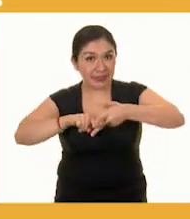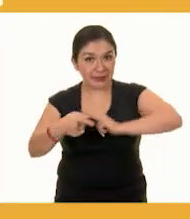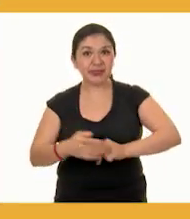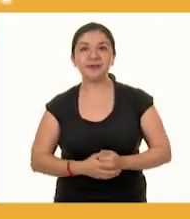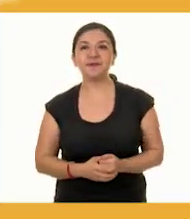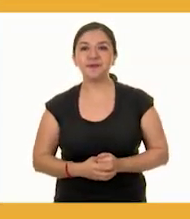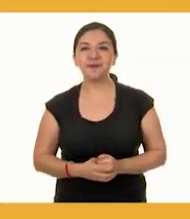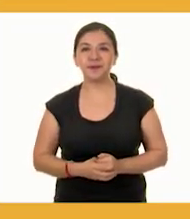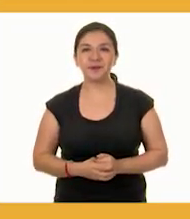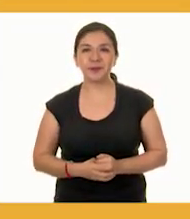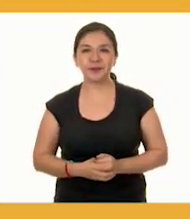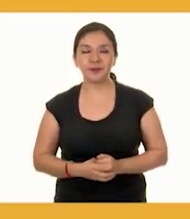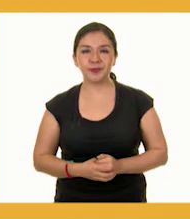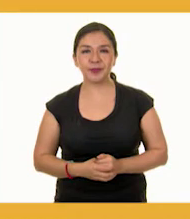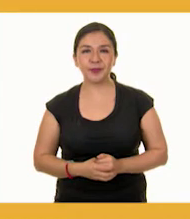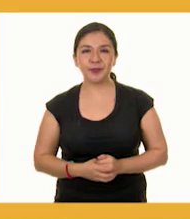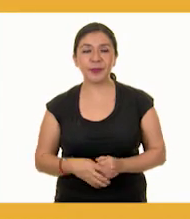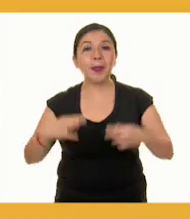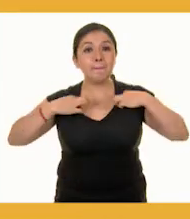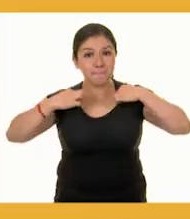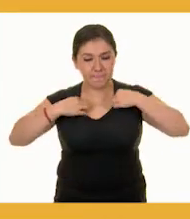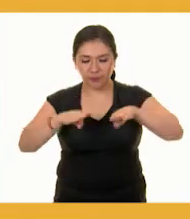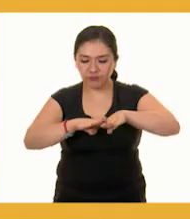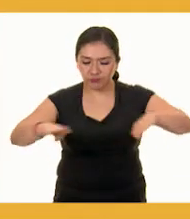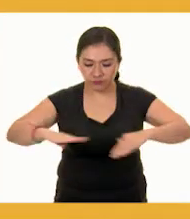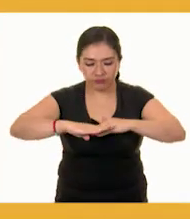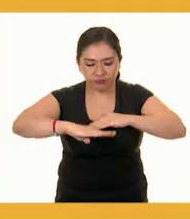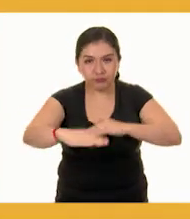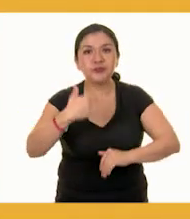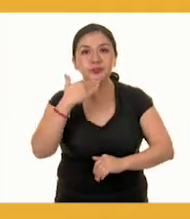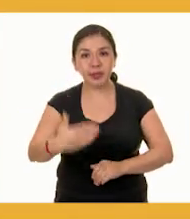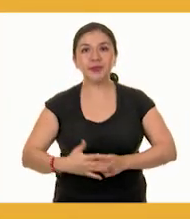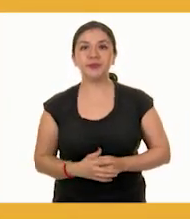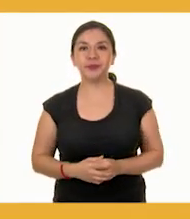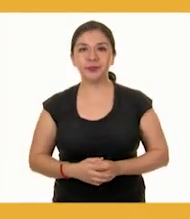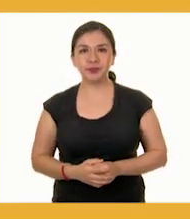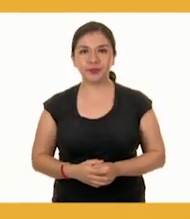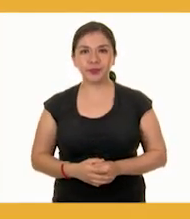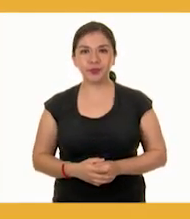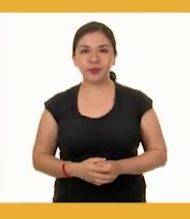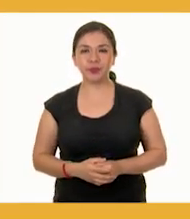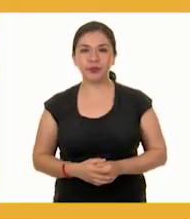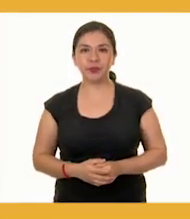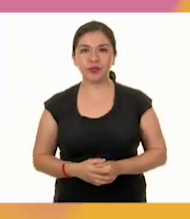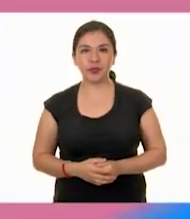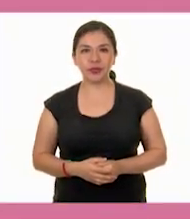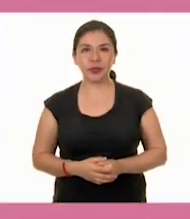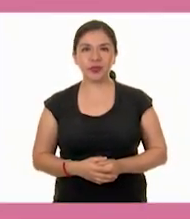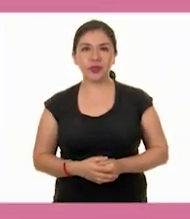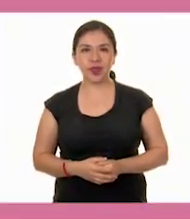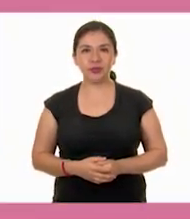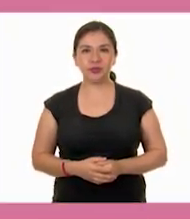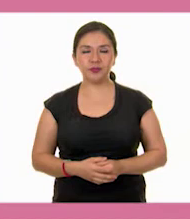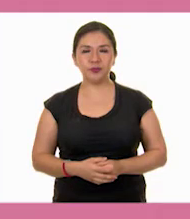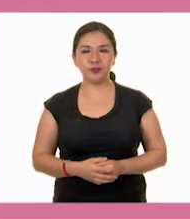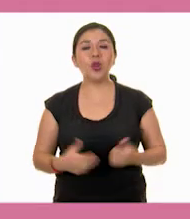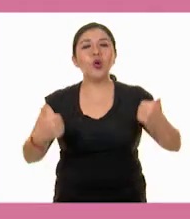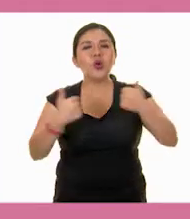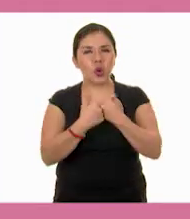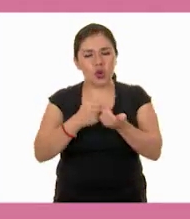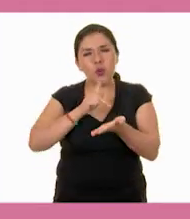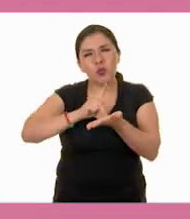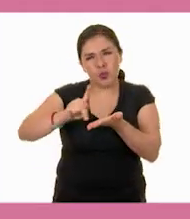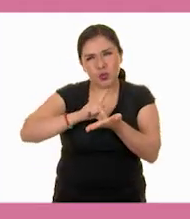¡Empecemos! 1. Estira la playera a lo largo y a lo ancho. 2. Marca con